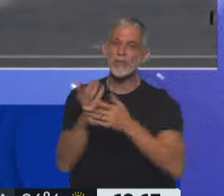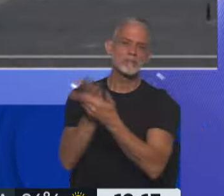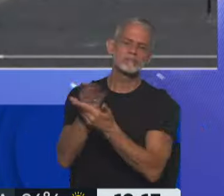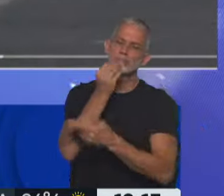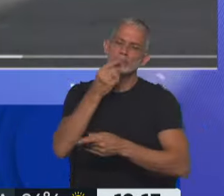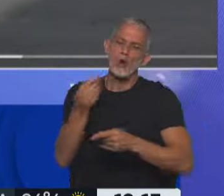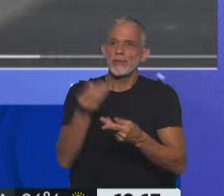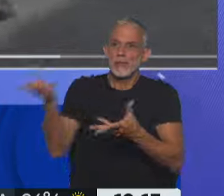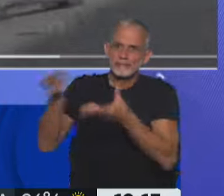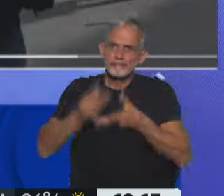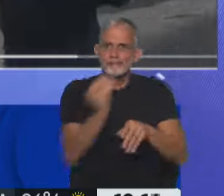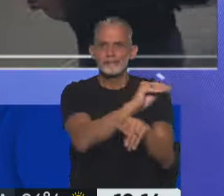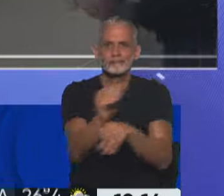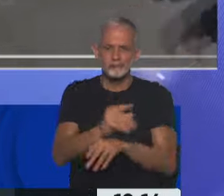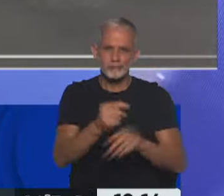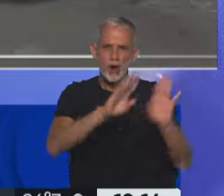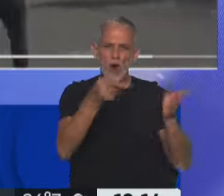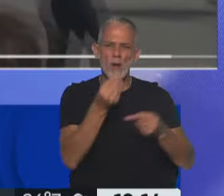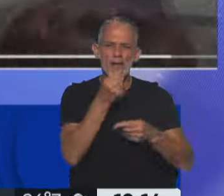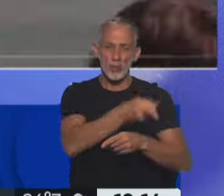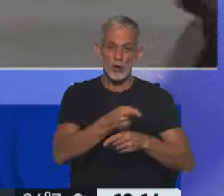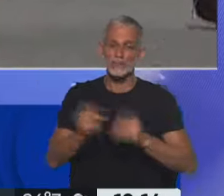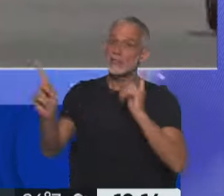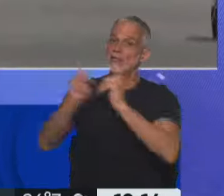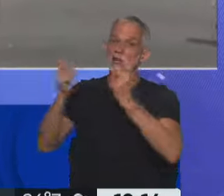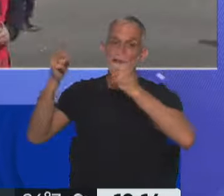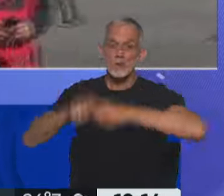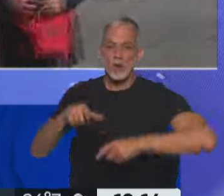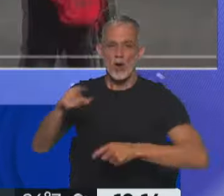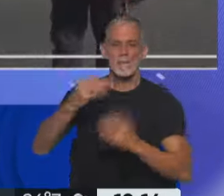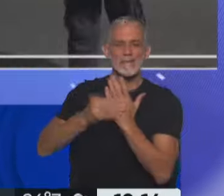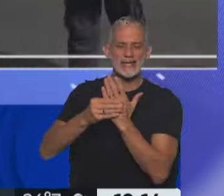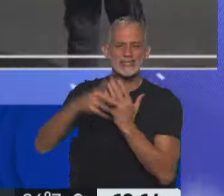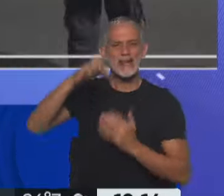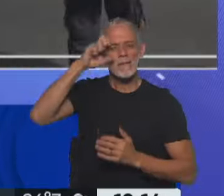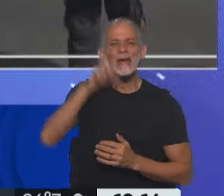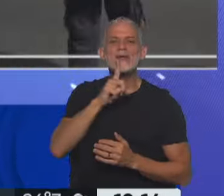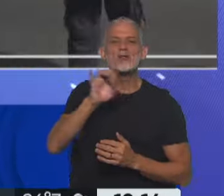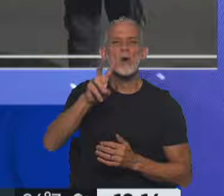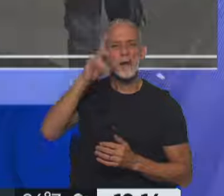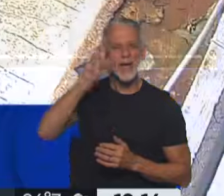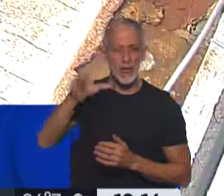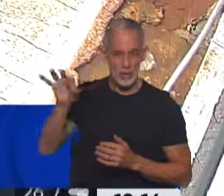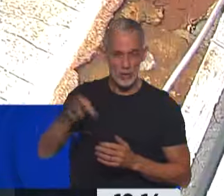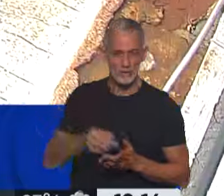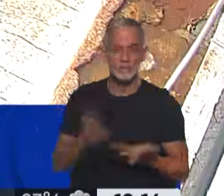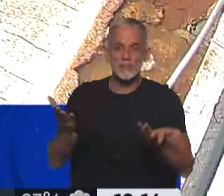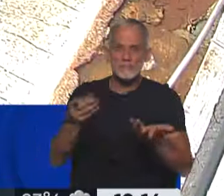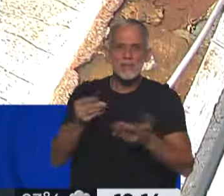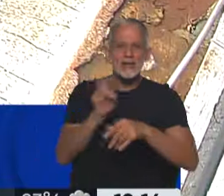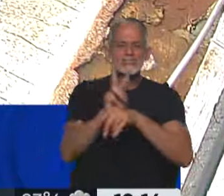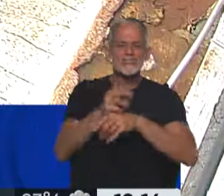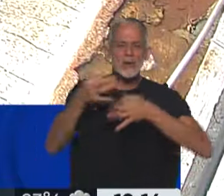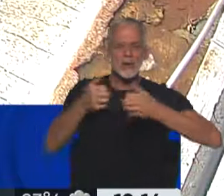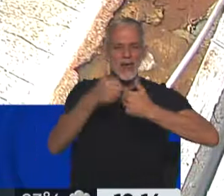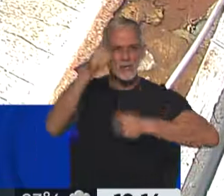los comedores y de una audiencia con la ministra de Capital Humano, Sandra Petovelo. El operativo de seguridad